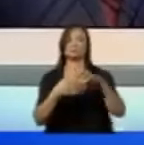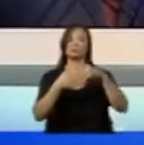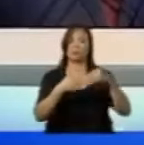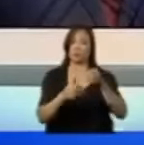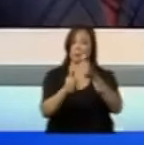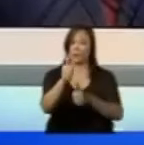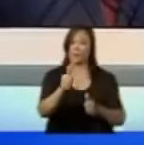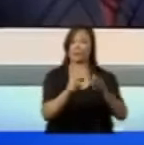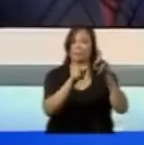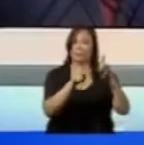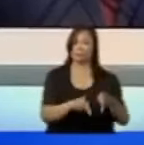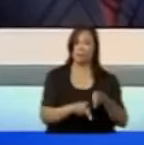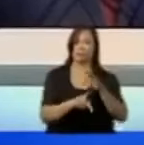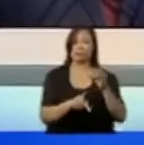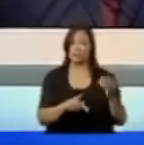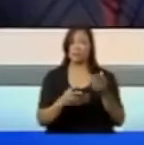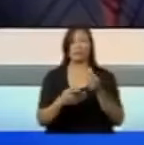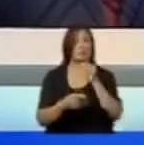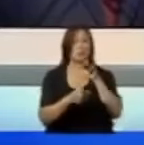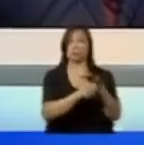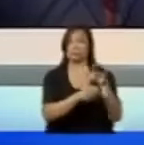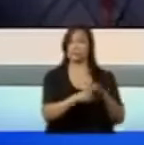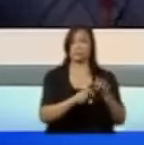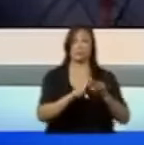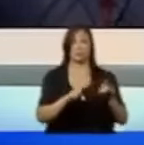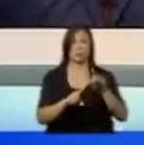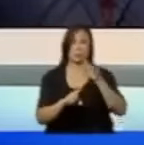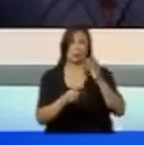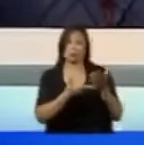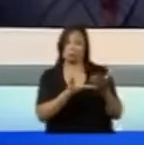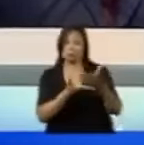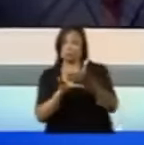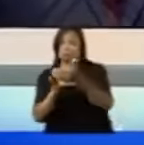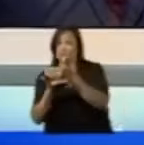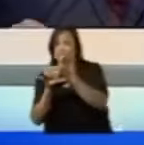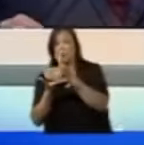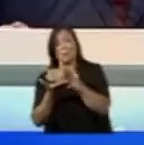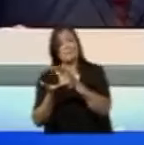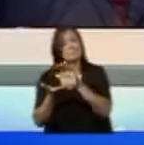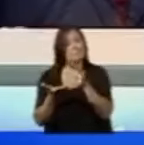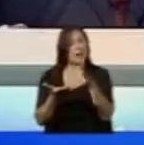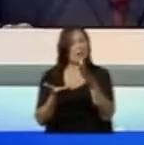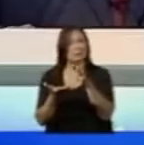$11,300 por persona. Todavía insuficiente, pero somos un país de ingresos medios.